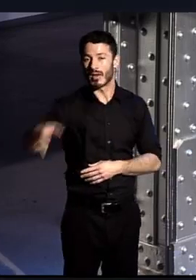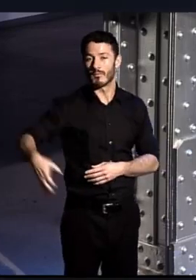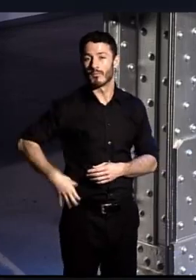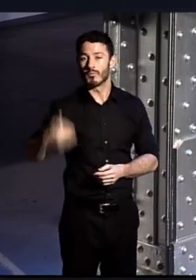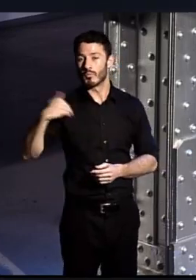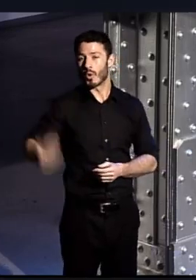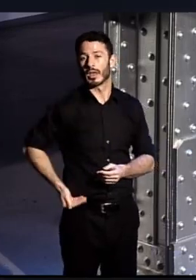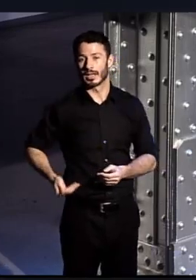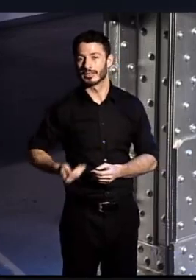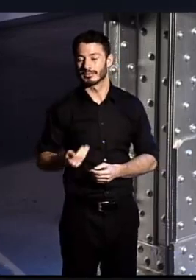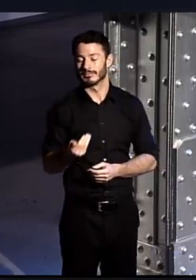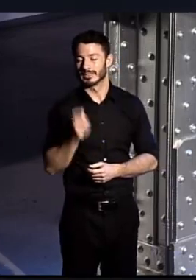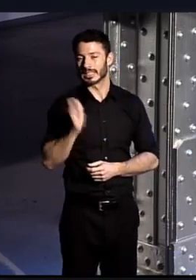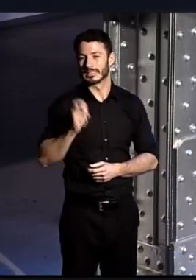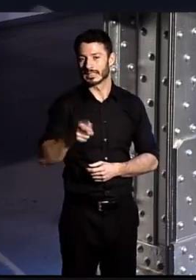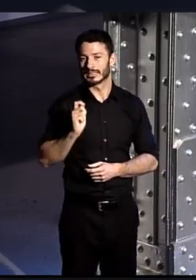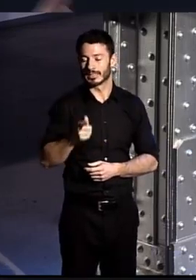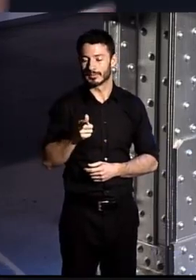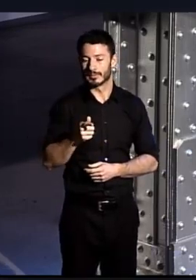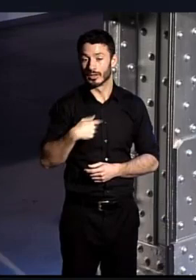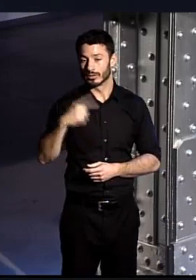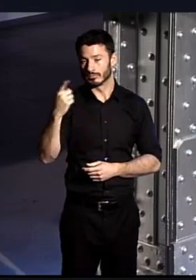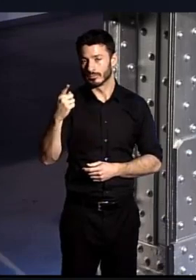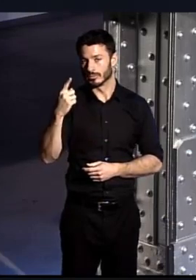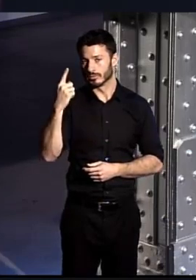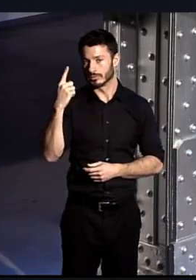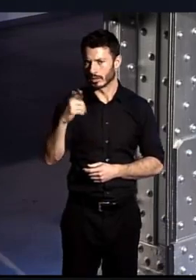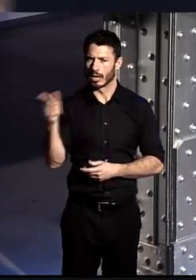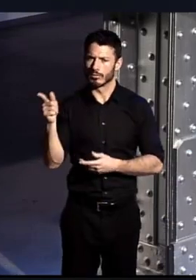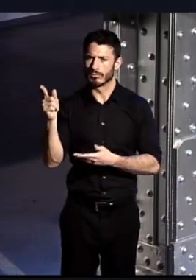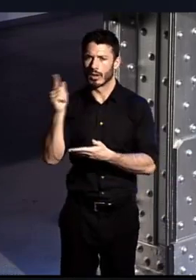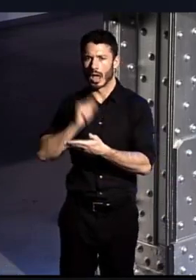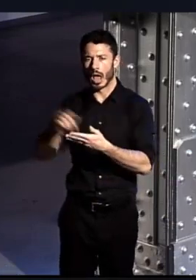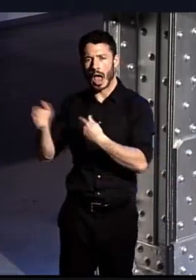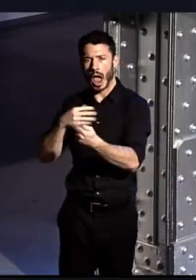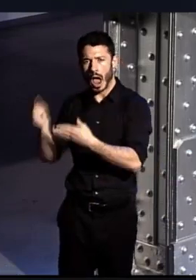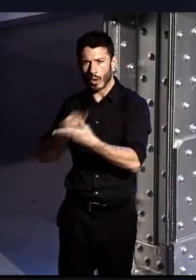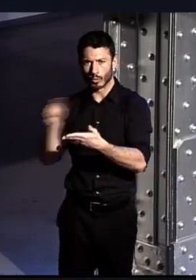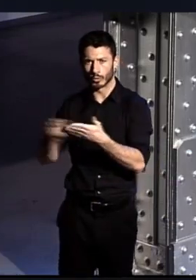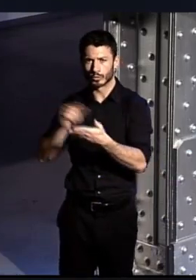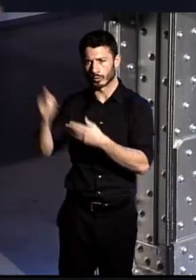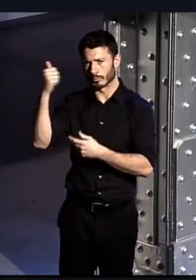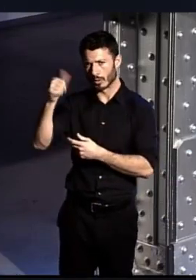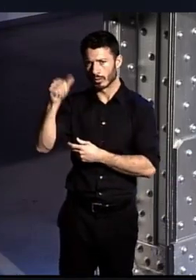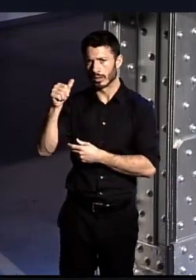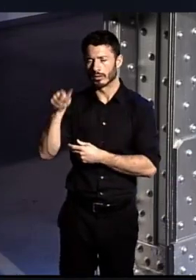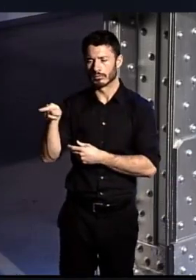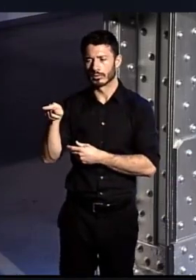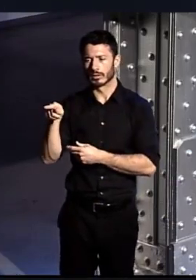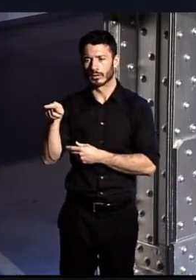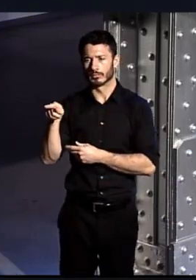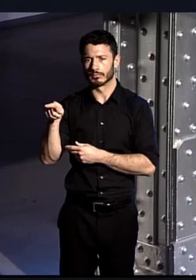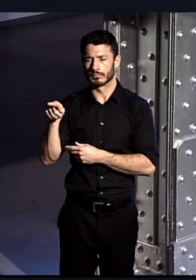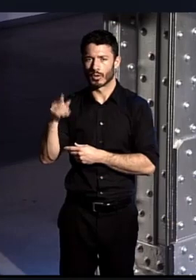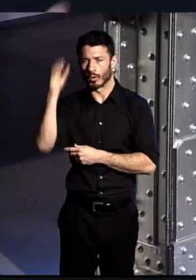Y no sé si hay algún autor masculino, sí sé que hay un autor masculino que recupera ese discurso famoso de Verne a las estudiantes, ¿no? Pero nosotros sí que hemos llegado,